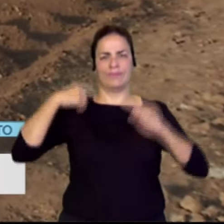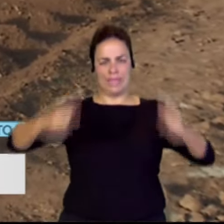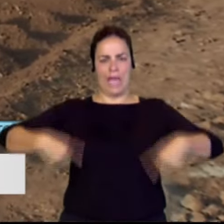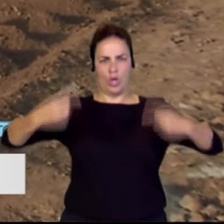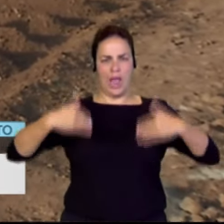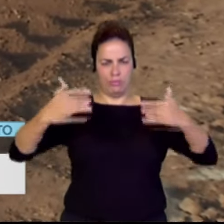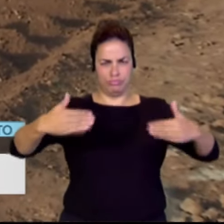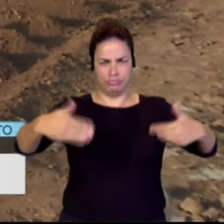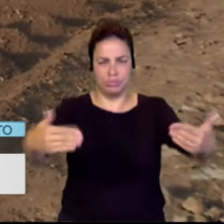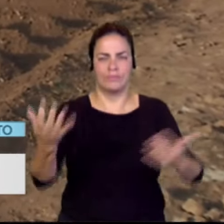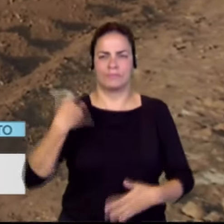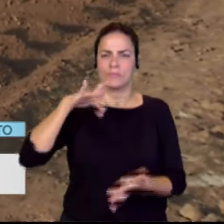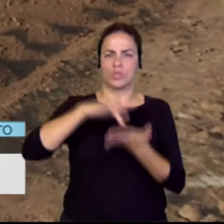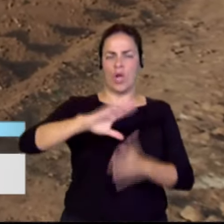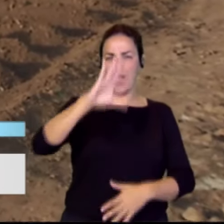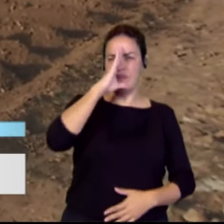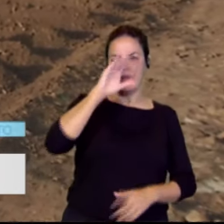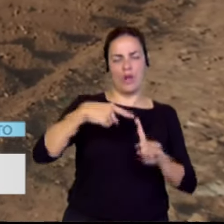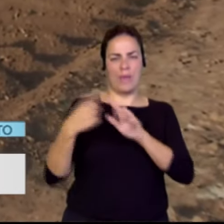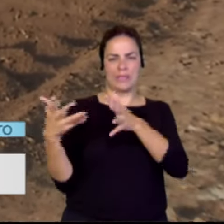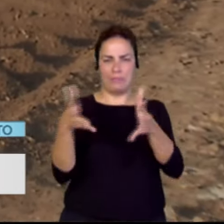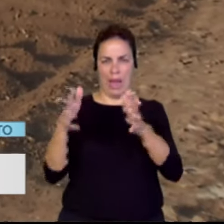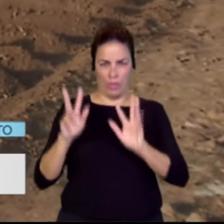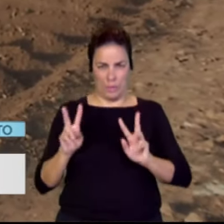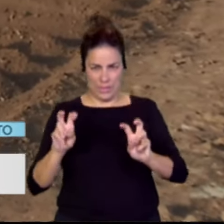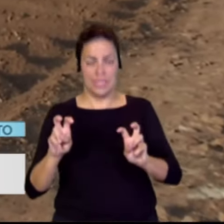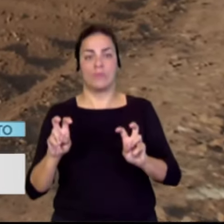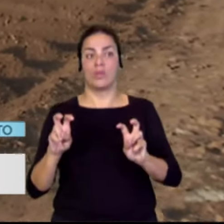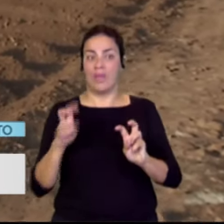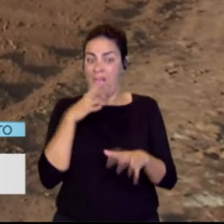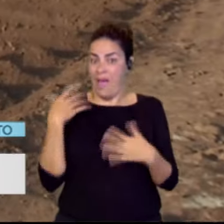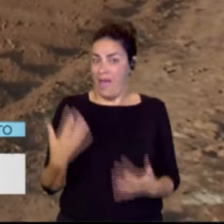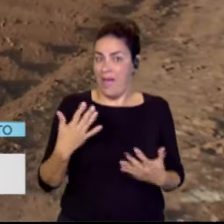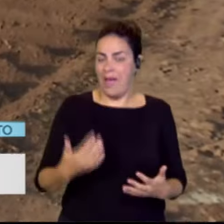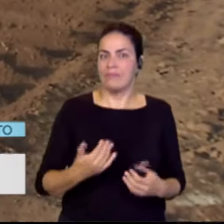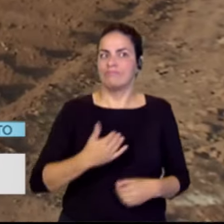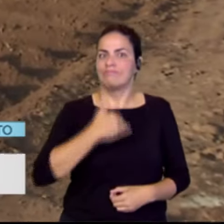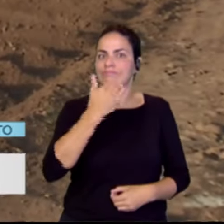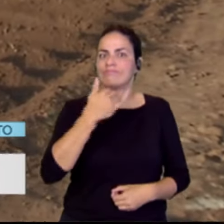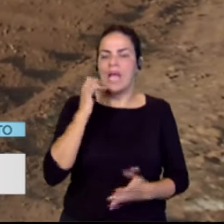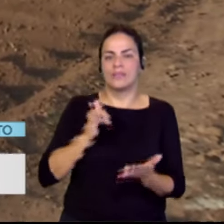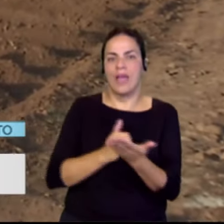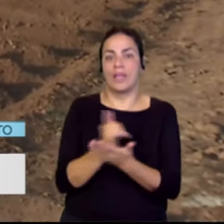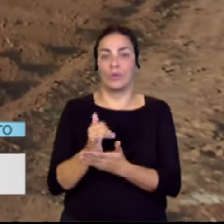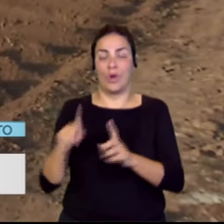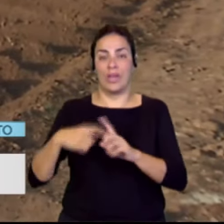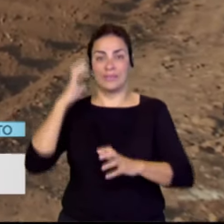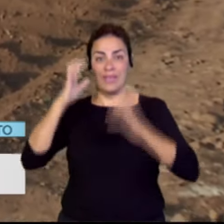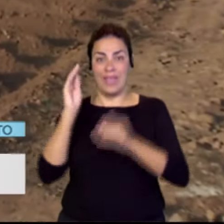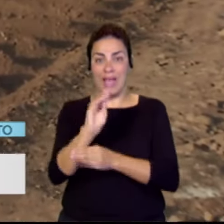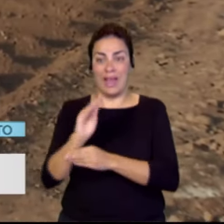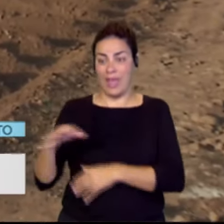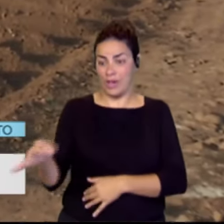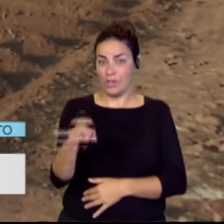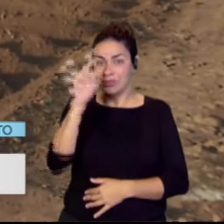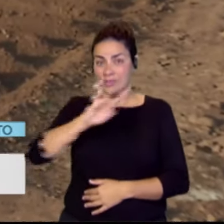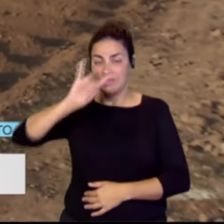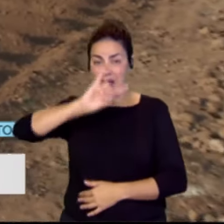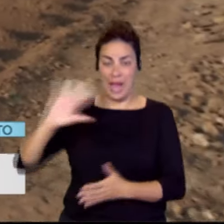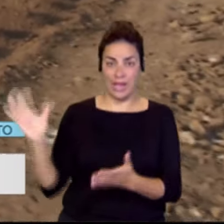en febrero y a principios de marzo y a día de hoy ya son casi un centenar de agricultores y ganaderos de todas las Islas que